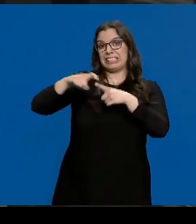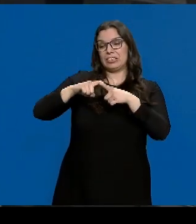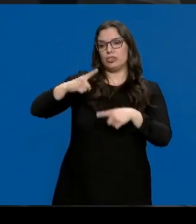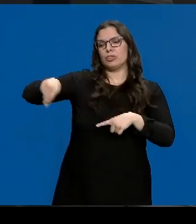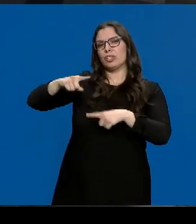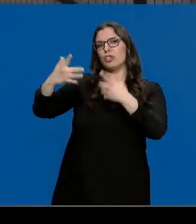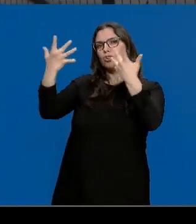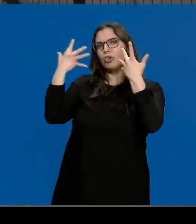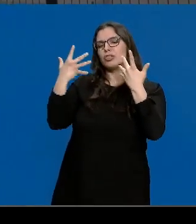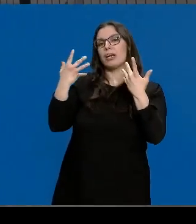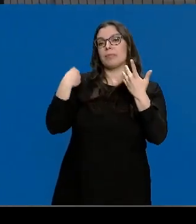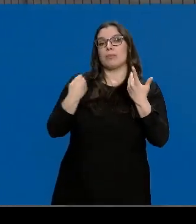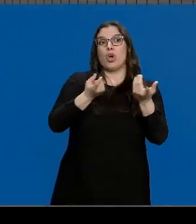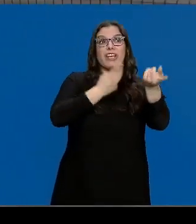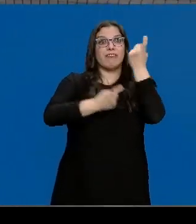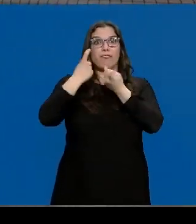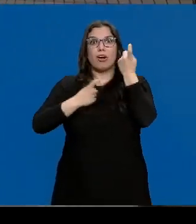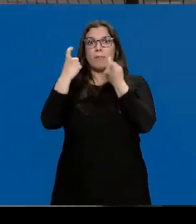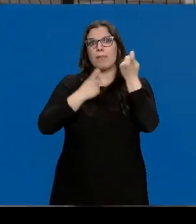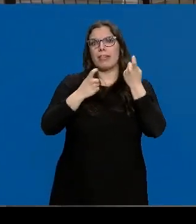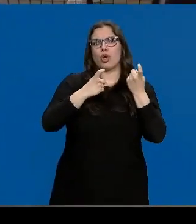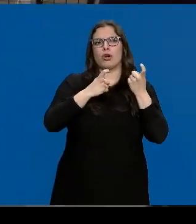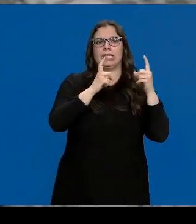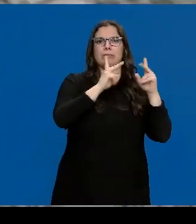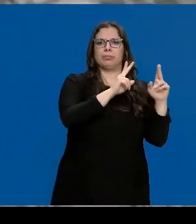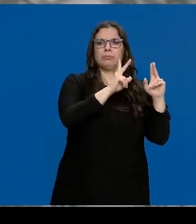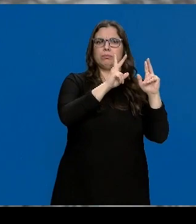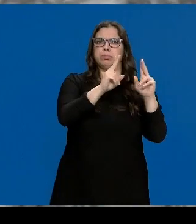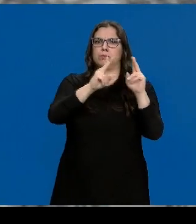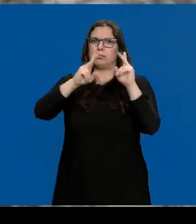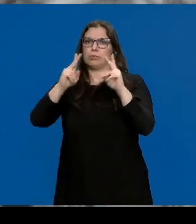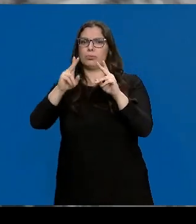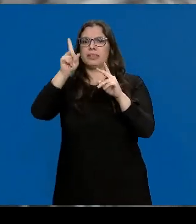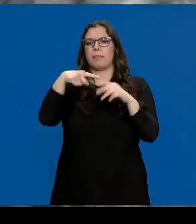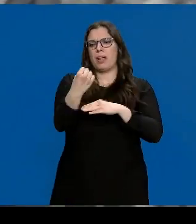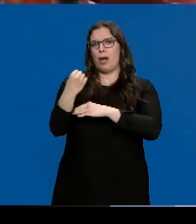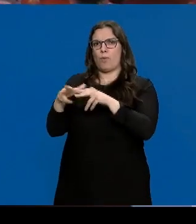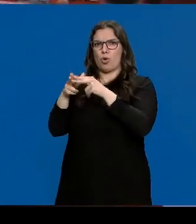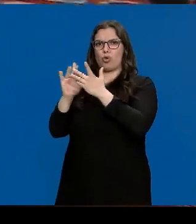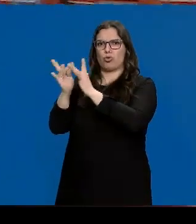aconsejan racionalizar la información que vemos y recurrir al apoyo social.